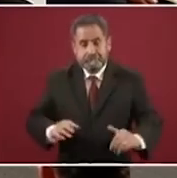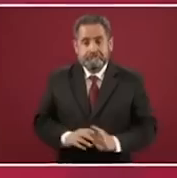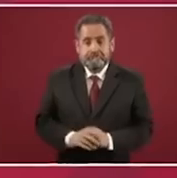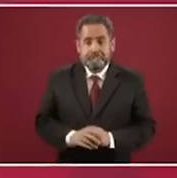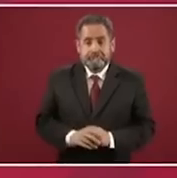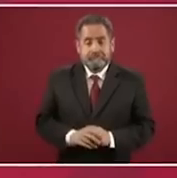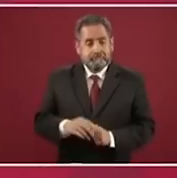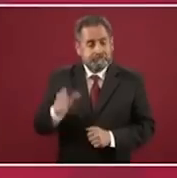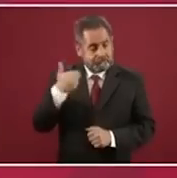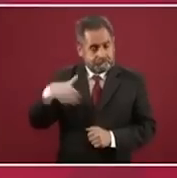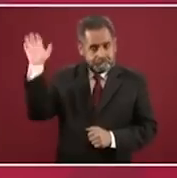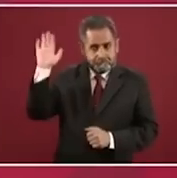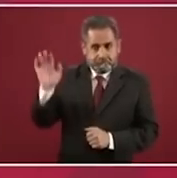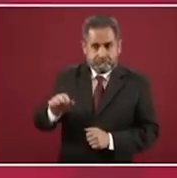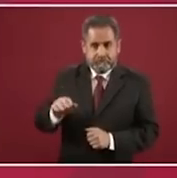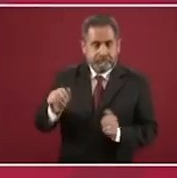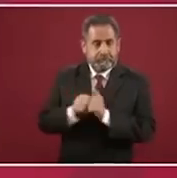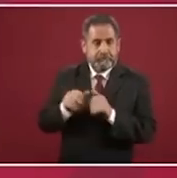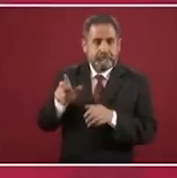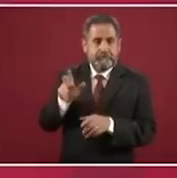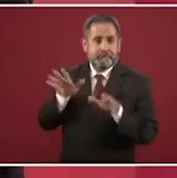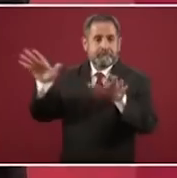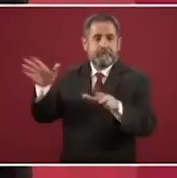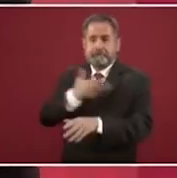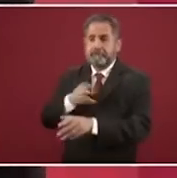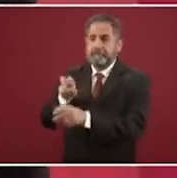que se vaya a volar en el avión presidencial.